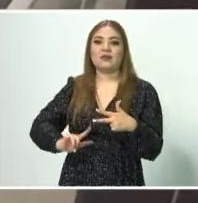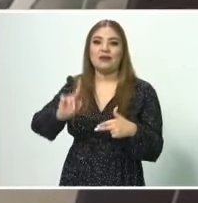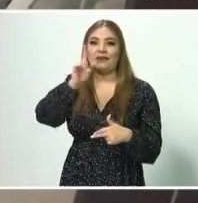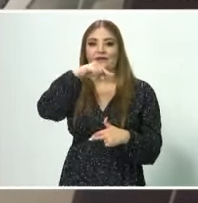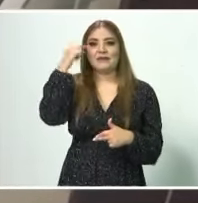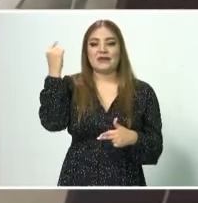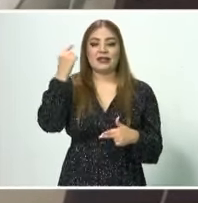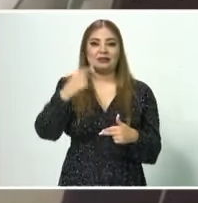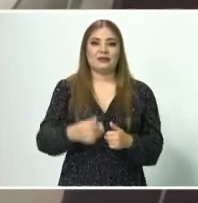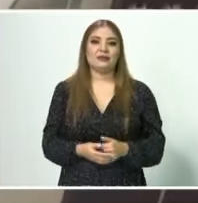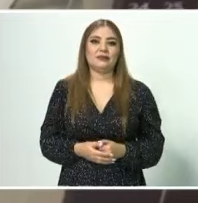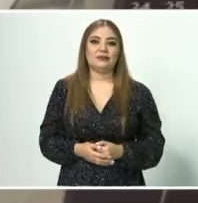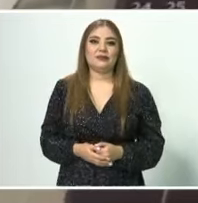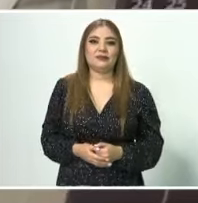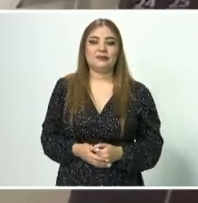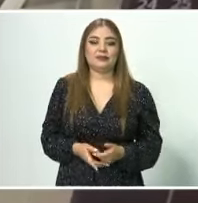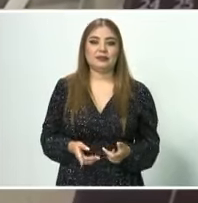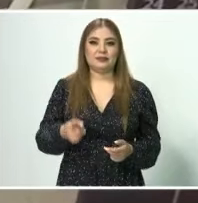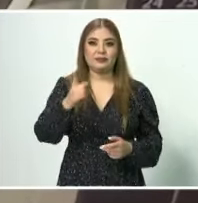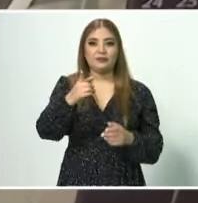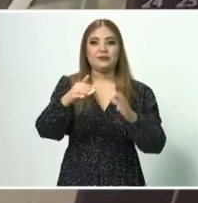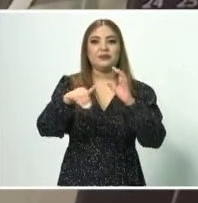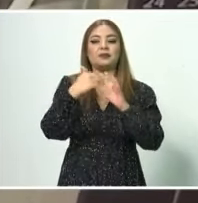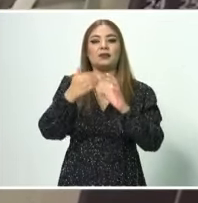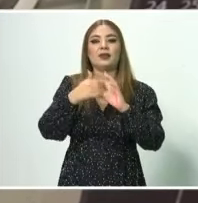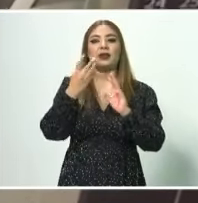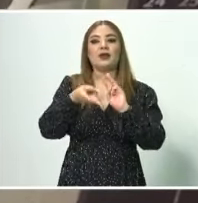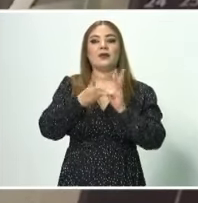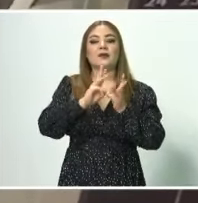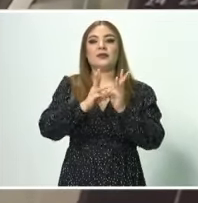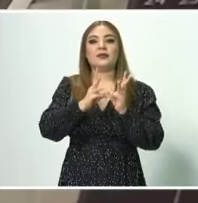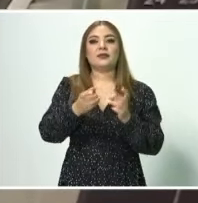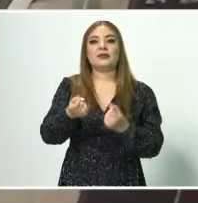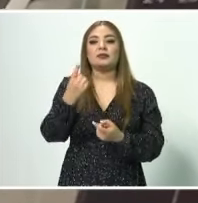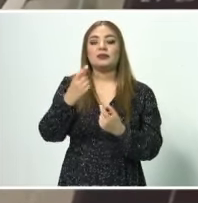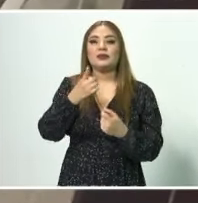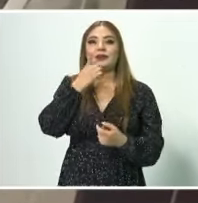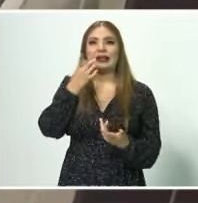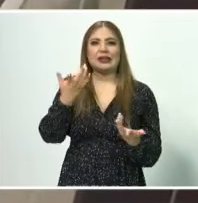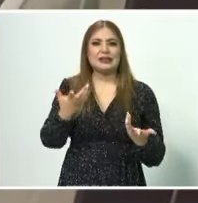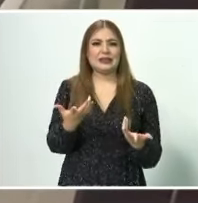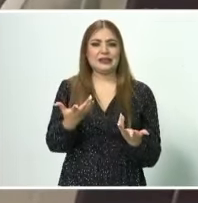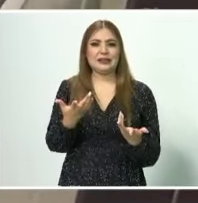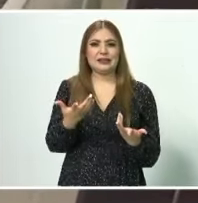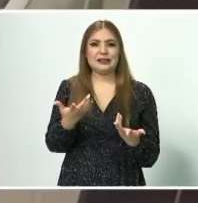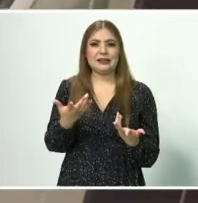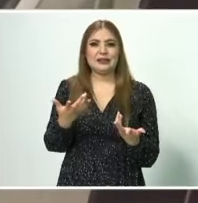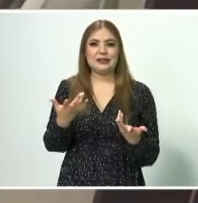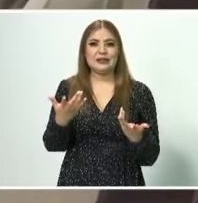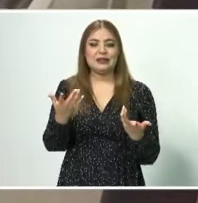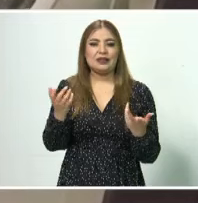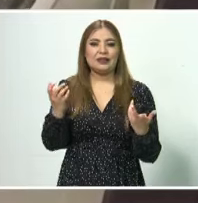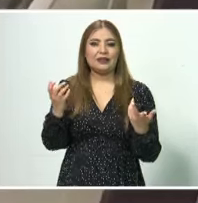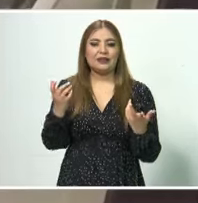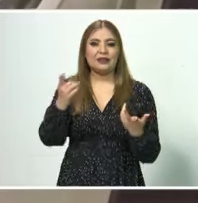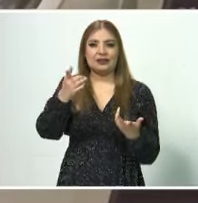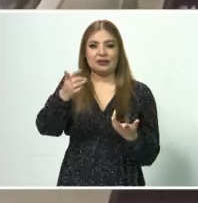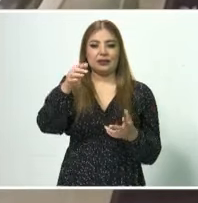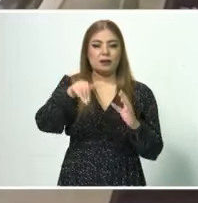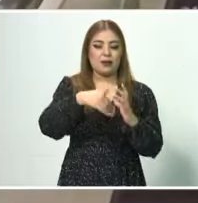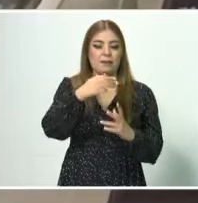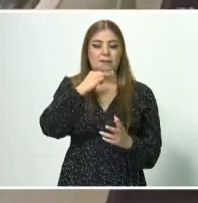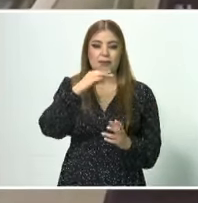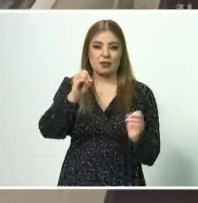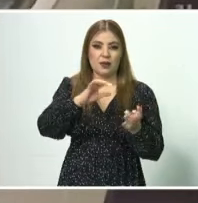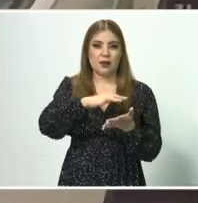de sus necesidades nos hacen llegar mensajes de WhatsApp Kirk dice por Dios no voy a decir la palabra tal cual como nos la mandan